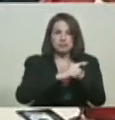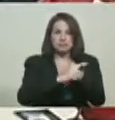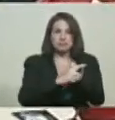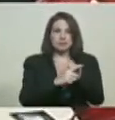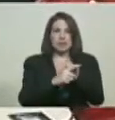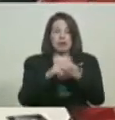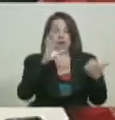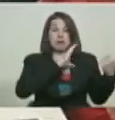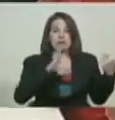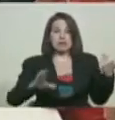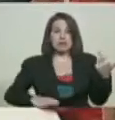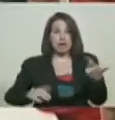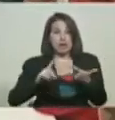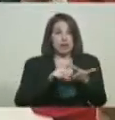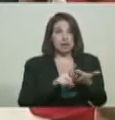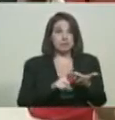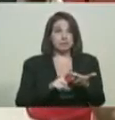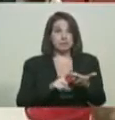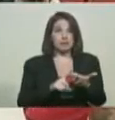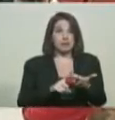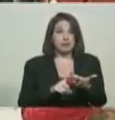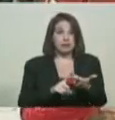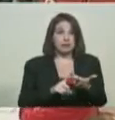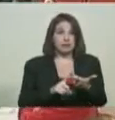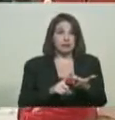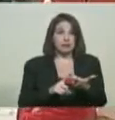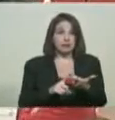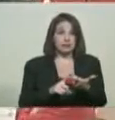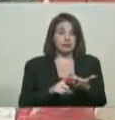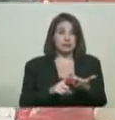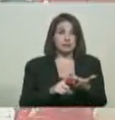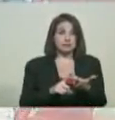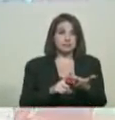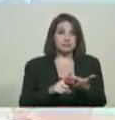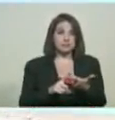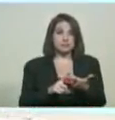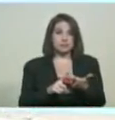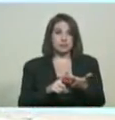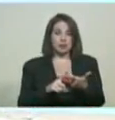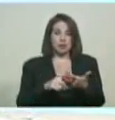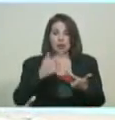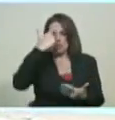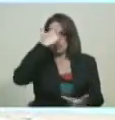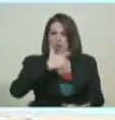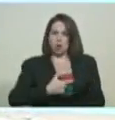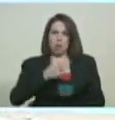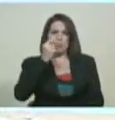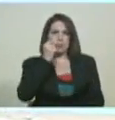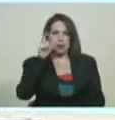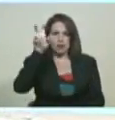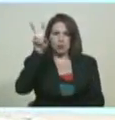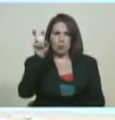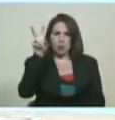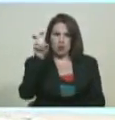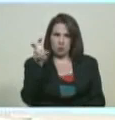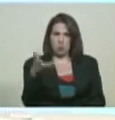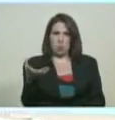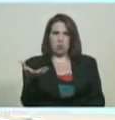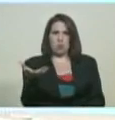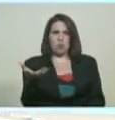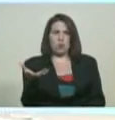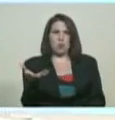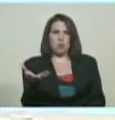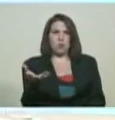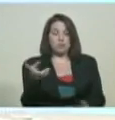cristiana que marista la diversión del hombre nuevo de la mujer nueva de los valores